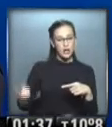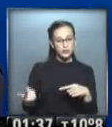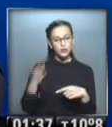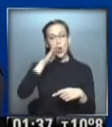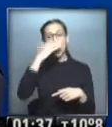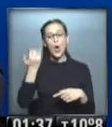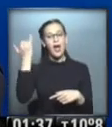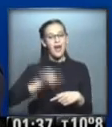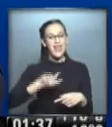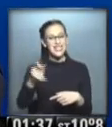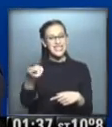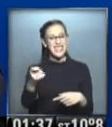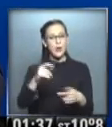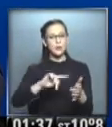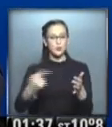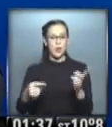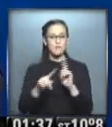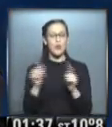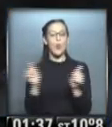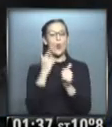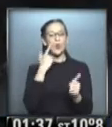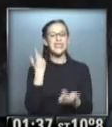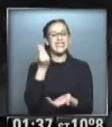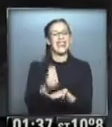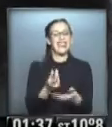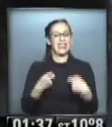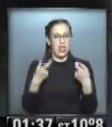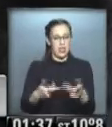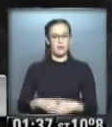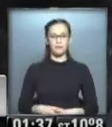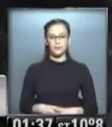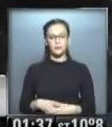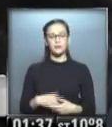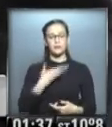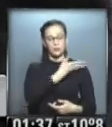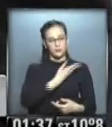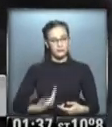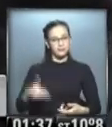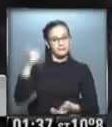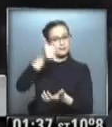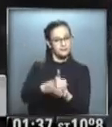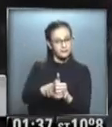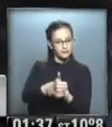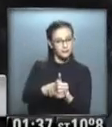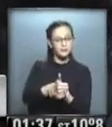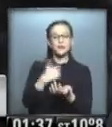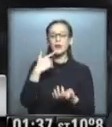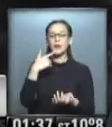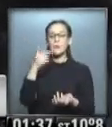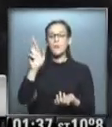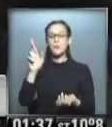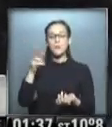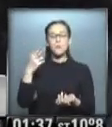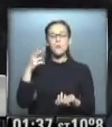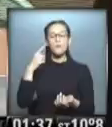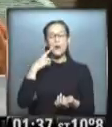Fernández recibió las llaves de la ciudad de manos de la intendenta. La presencia de Cristina Fernández de Kirchner aquí impulsó a la intendencia